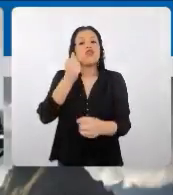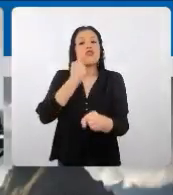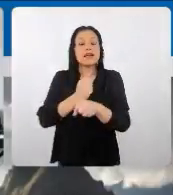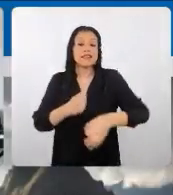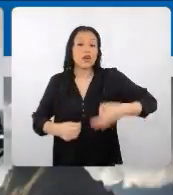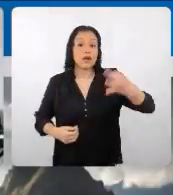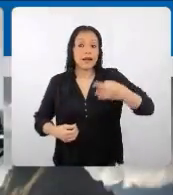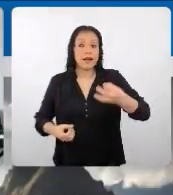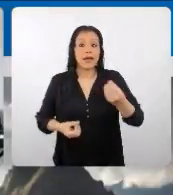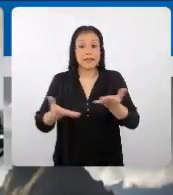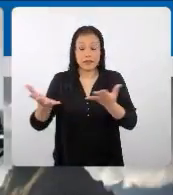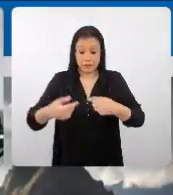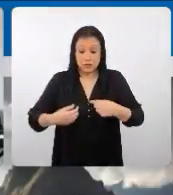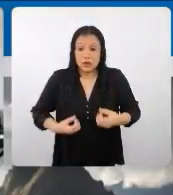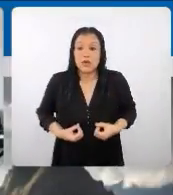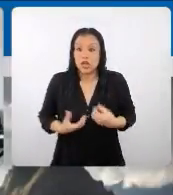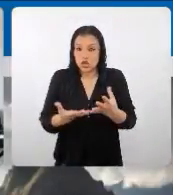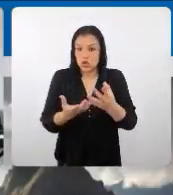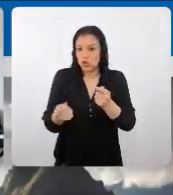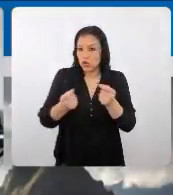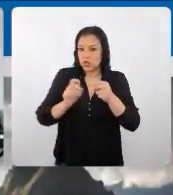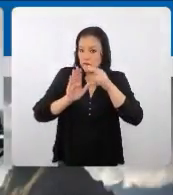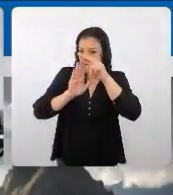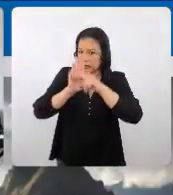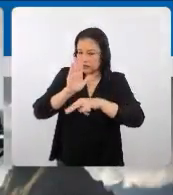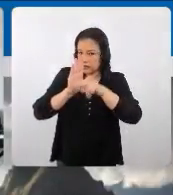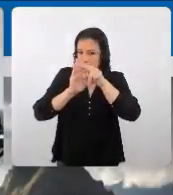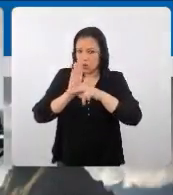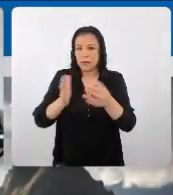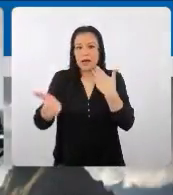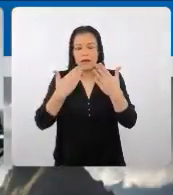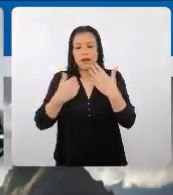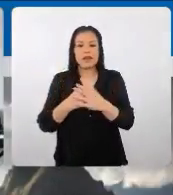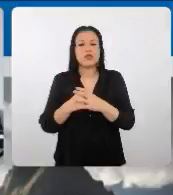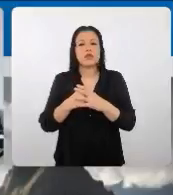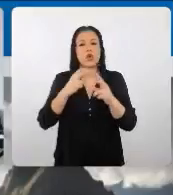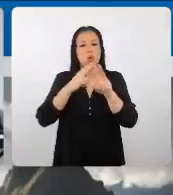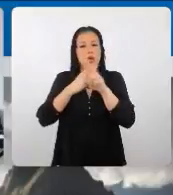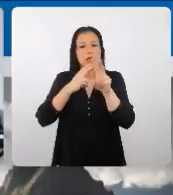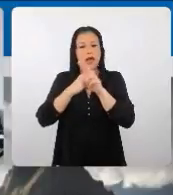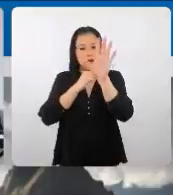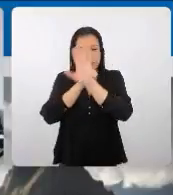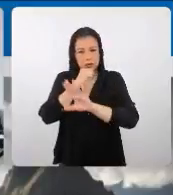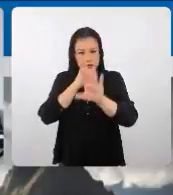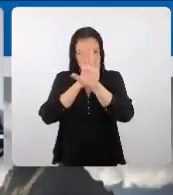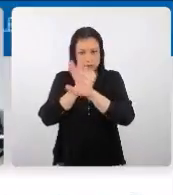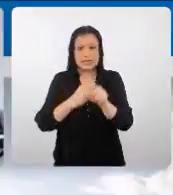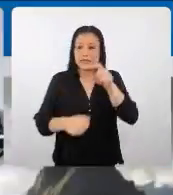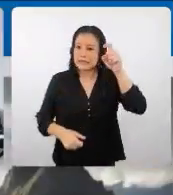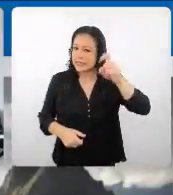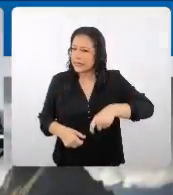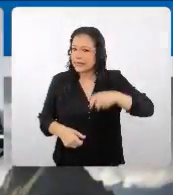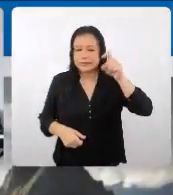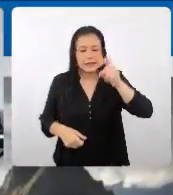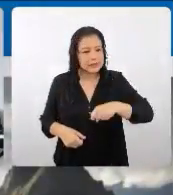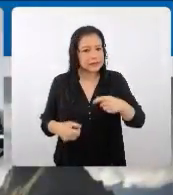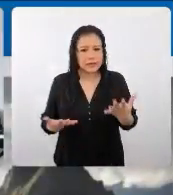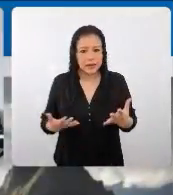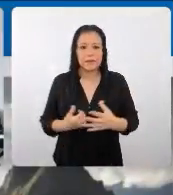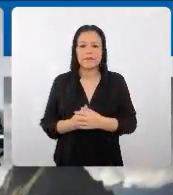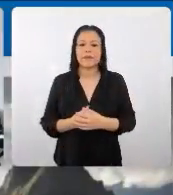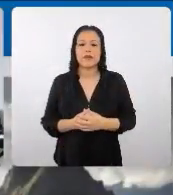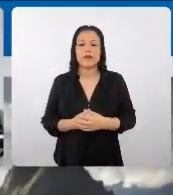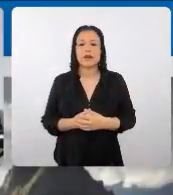calidad de servicio en este tipo de manejo de protocolos, hablando de biocuidado y seguridad, es necesario.